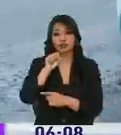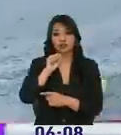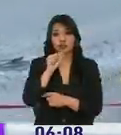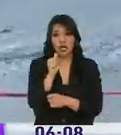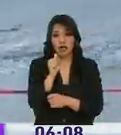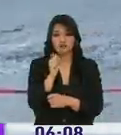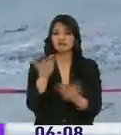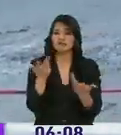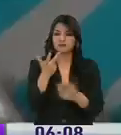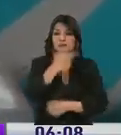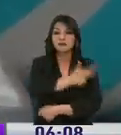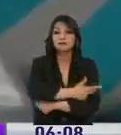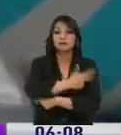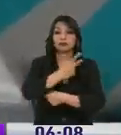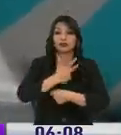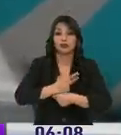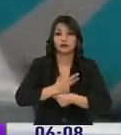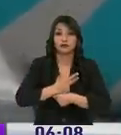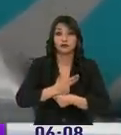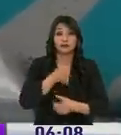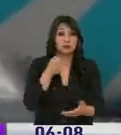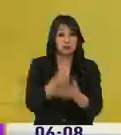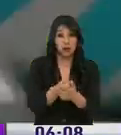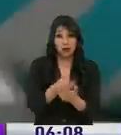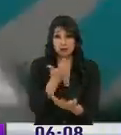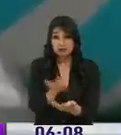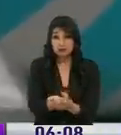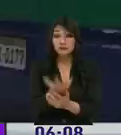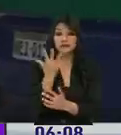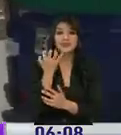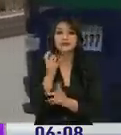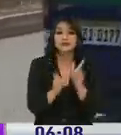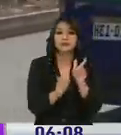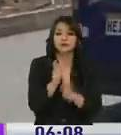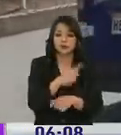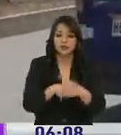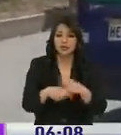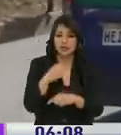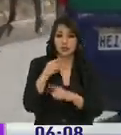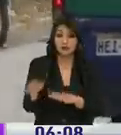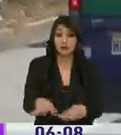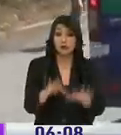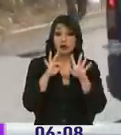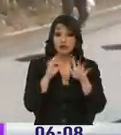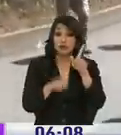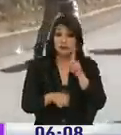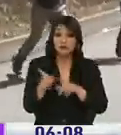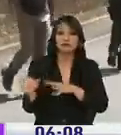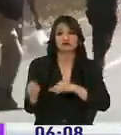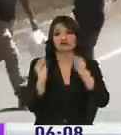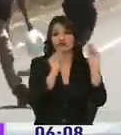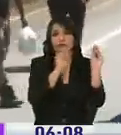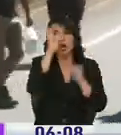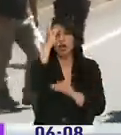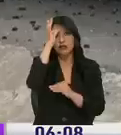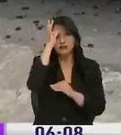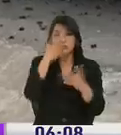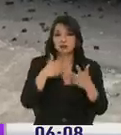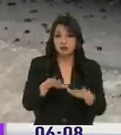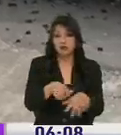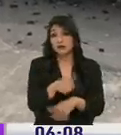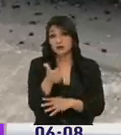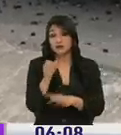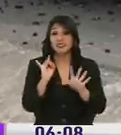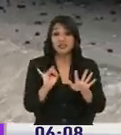en Chimborazo. 15 personas resultaron heridas, 8 de ellas fueron trasladadas hasta casas asistenciales, mientras los